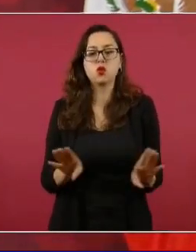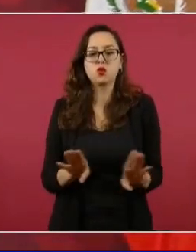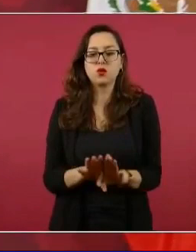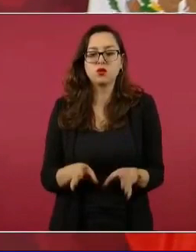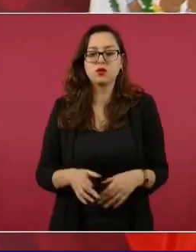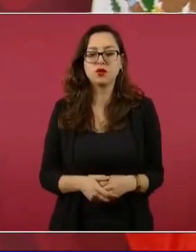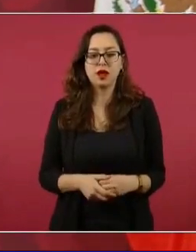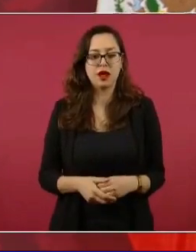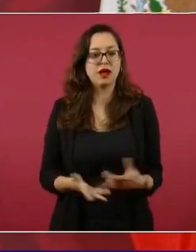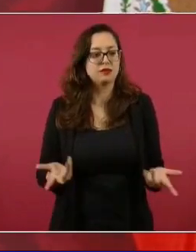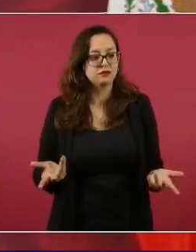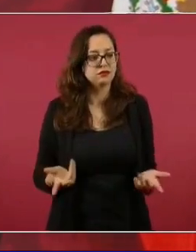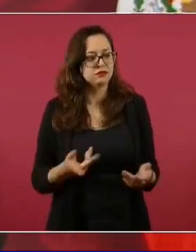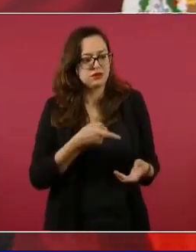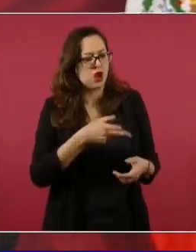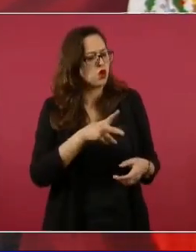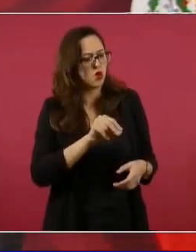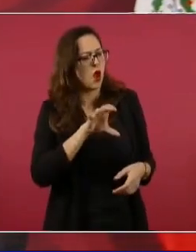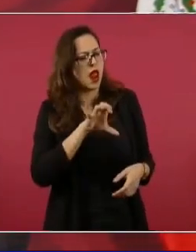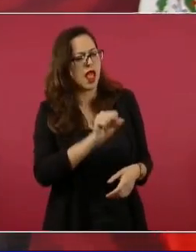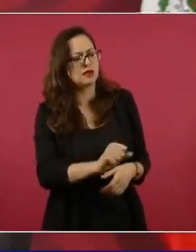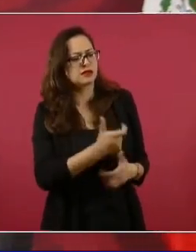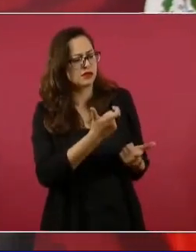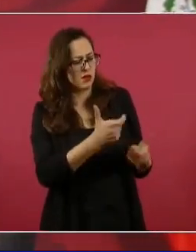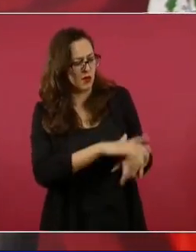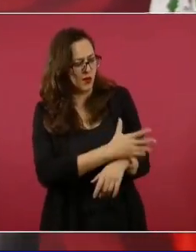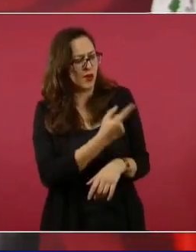es que primero demuestre